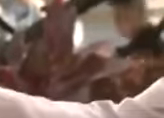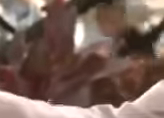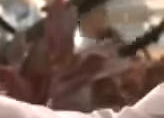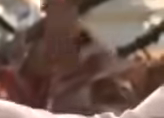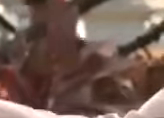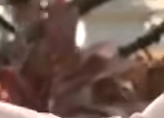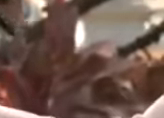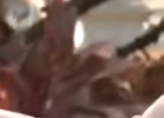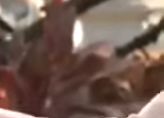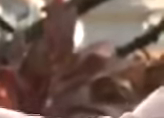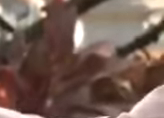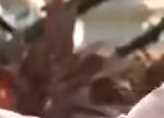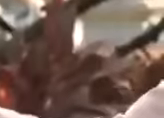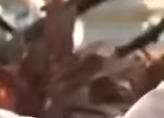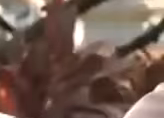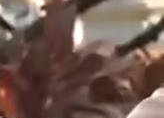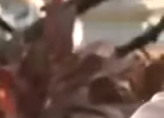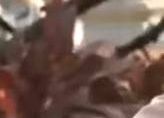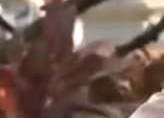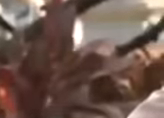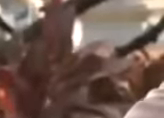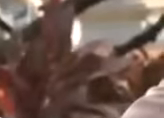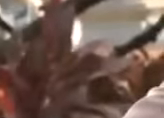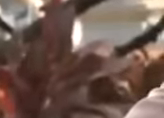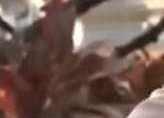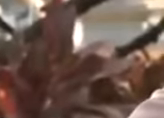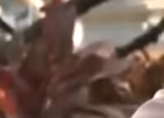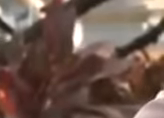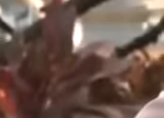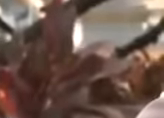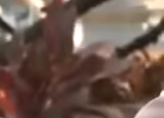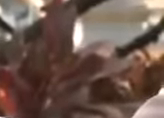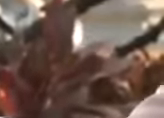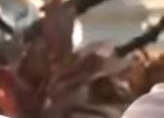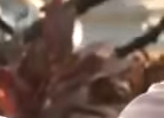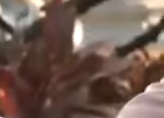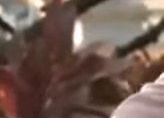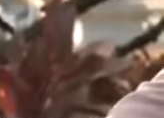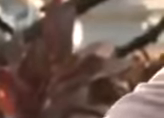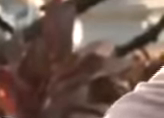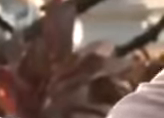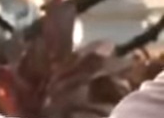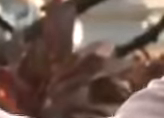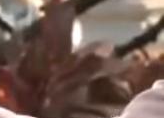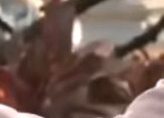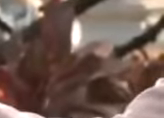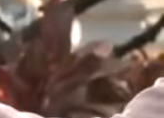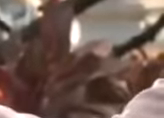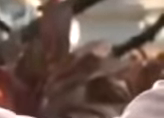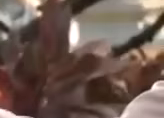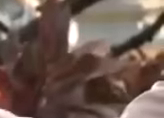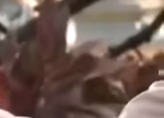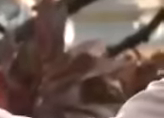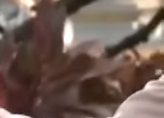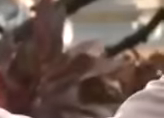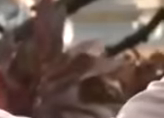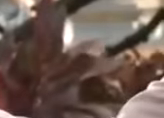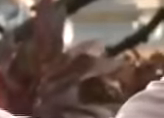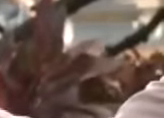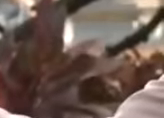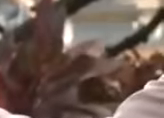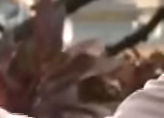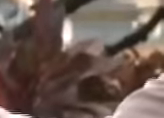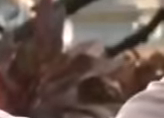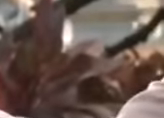donde ha decidido llamar y cerrar la embajada de la República de Venezuela en el Ecuador